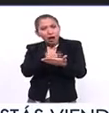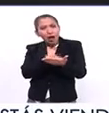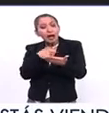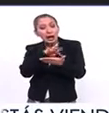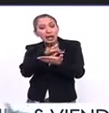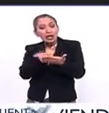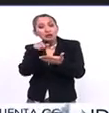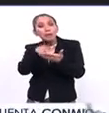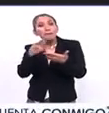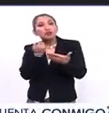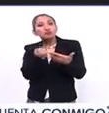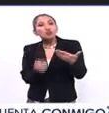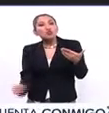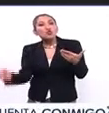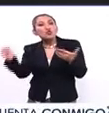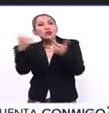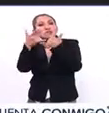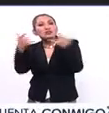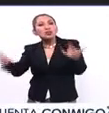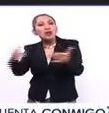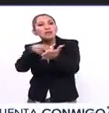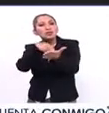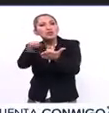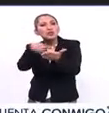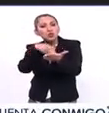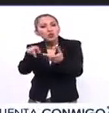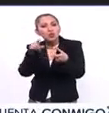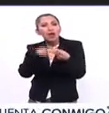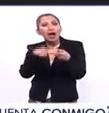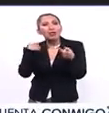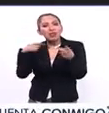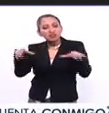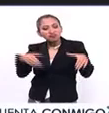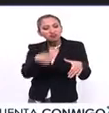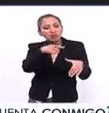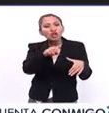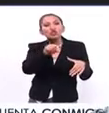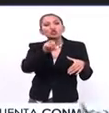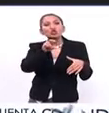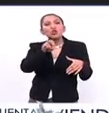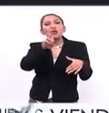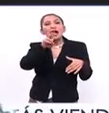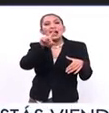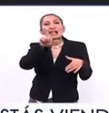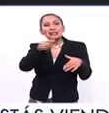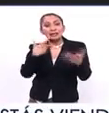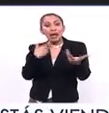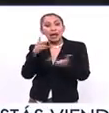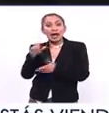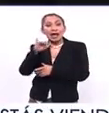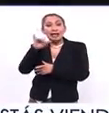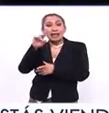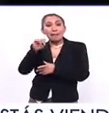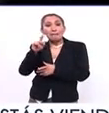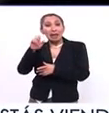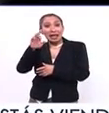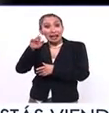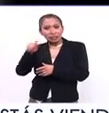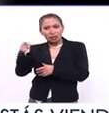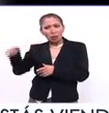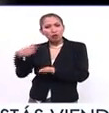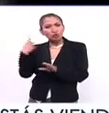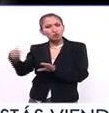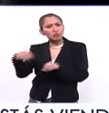estamos leyendo a los grandes personajes de la pintura, del círculo surrealista, el gran poeta Benjamin Pérez, hablando de las cuestiones